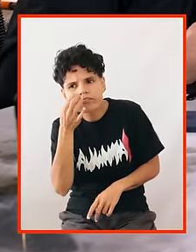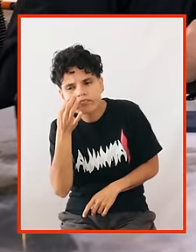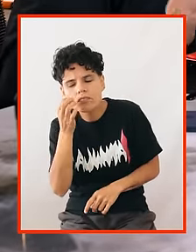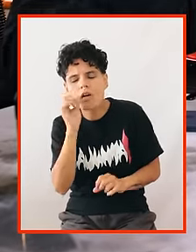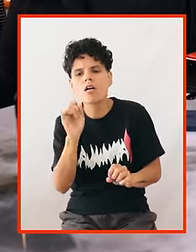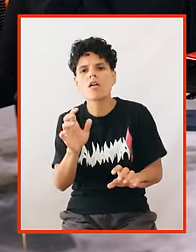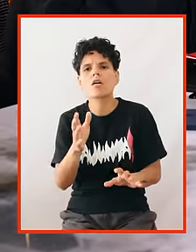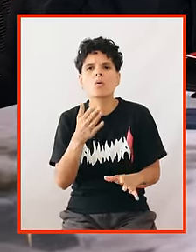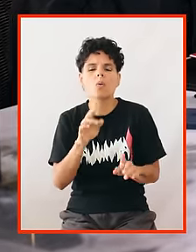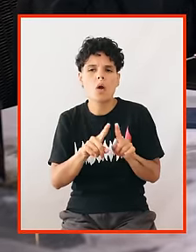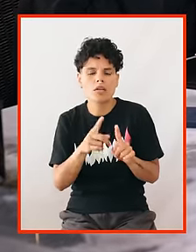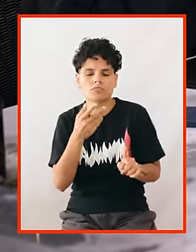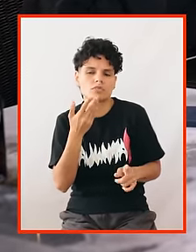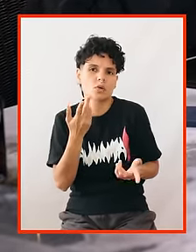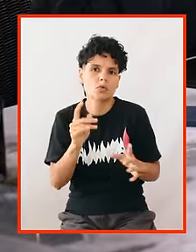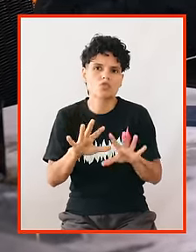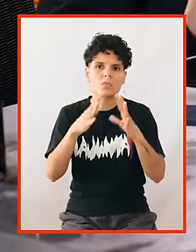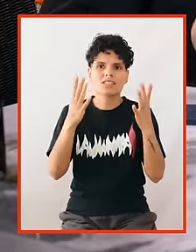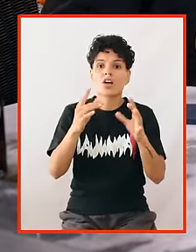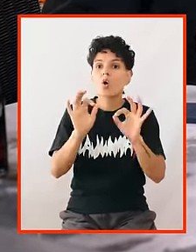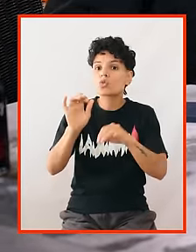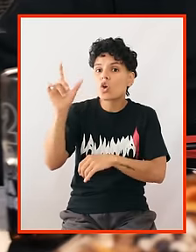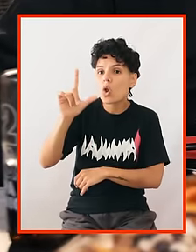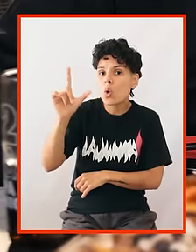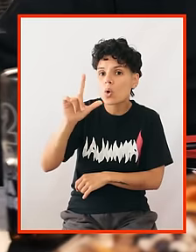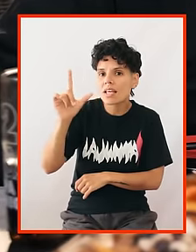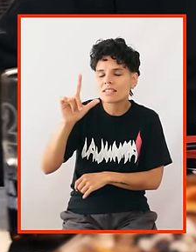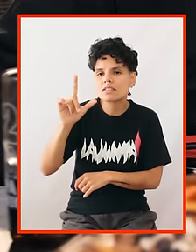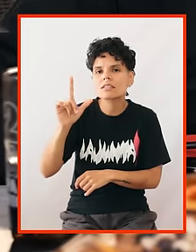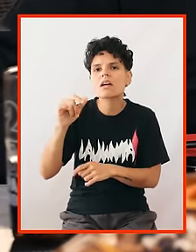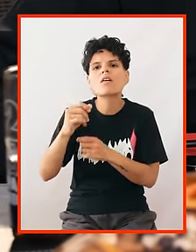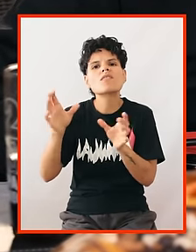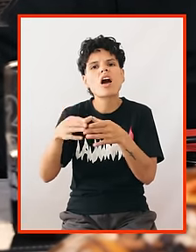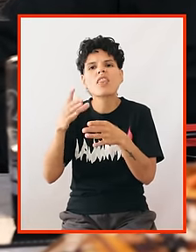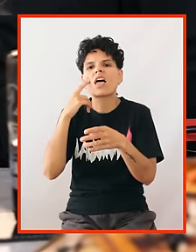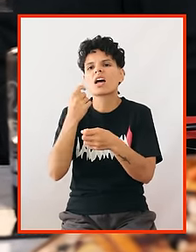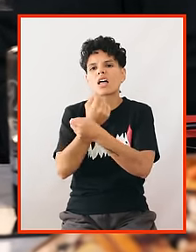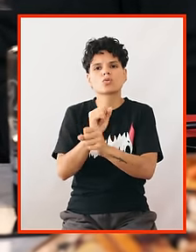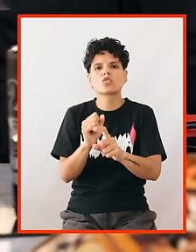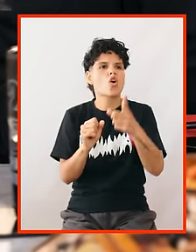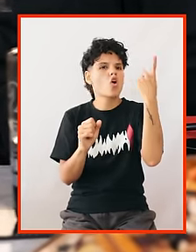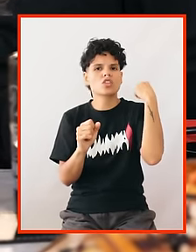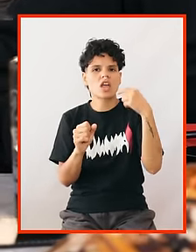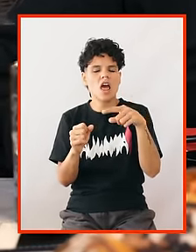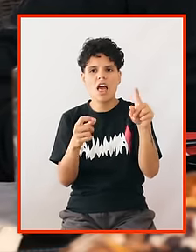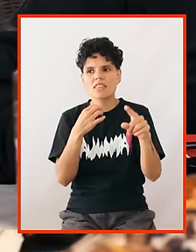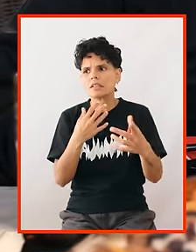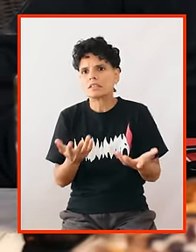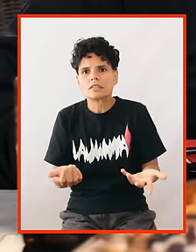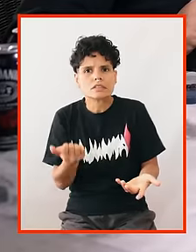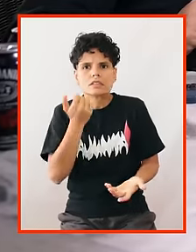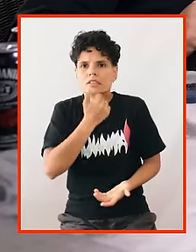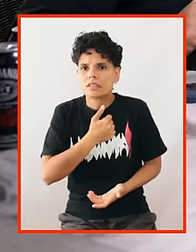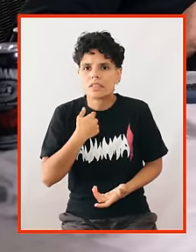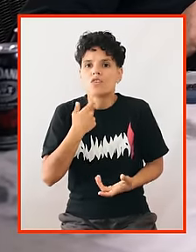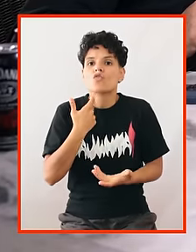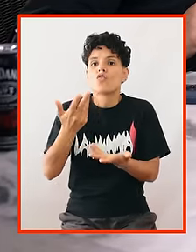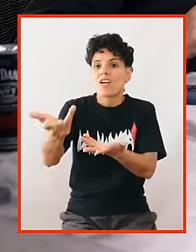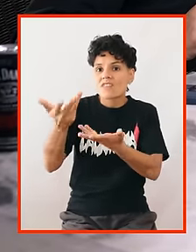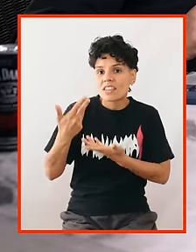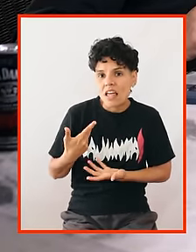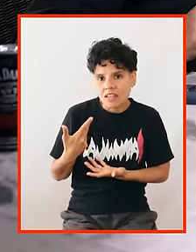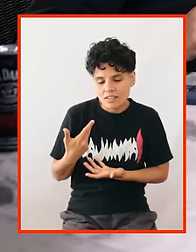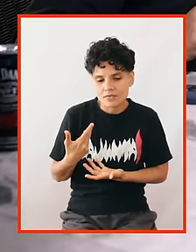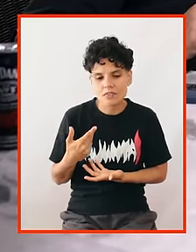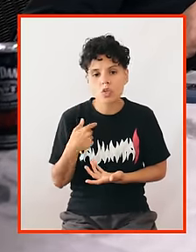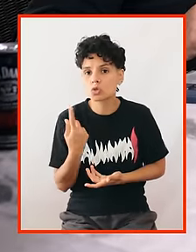Entonces se le cayó una banda un día lunes y el programa era el miércoles y dijo, voy a invitar a estos cabros a ver si le dan el ancho. O sea, se le cayó una banda. ¿Y nosotros